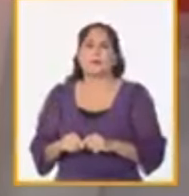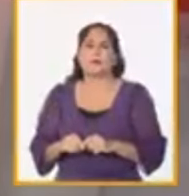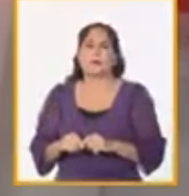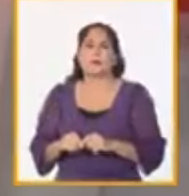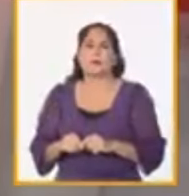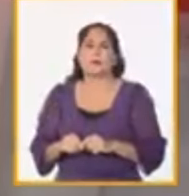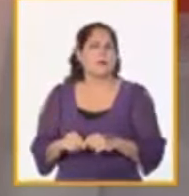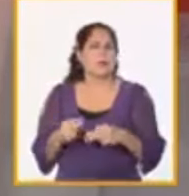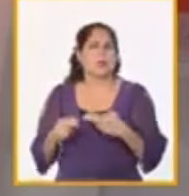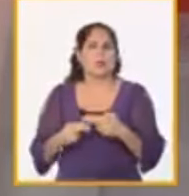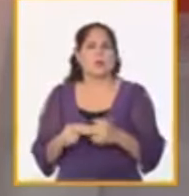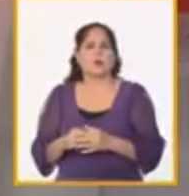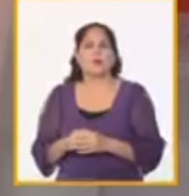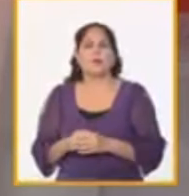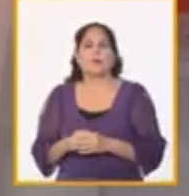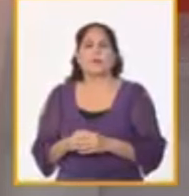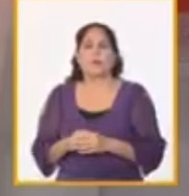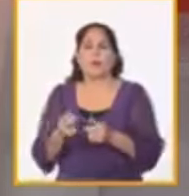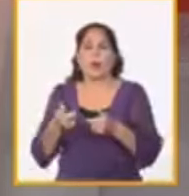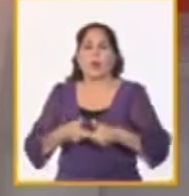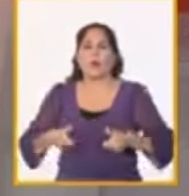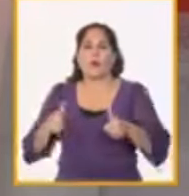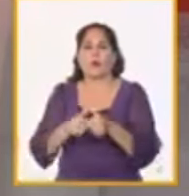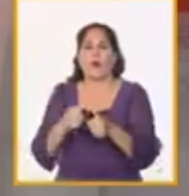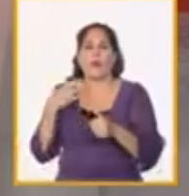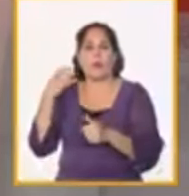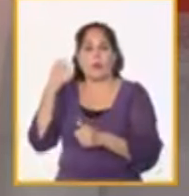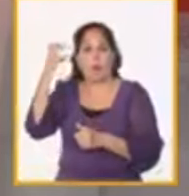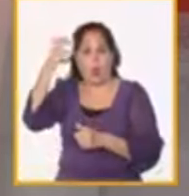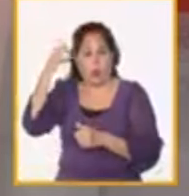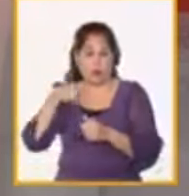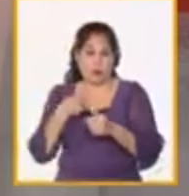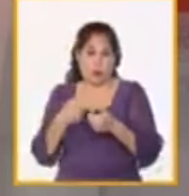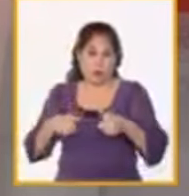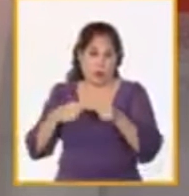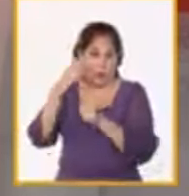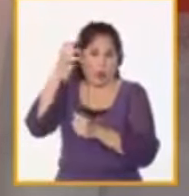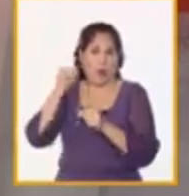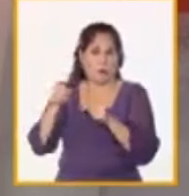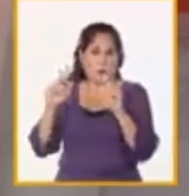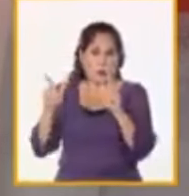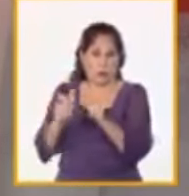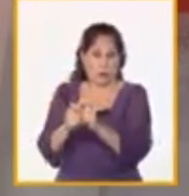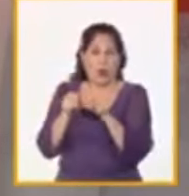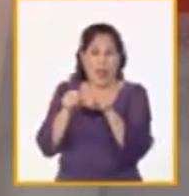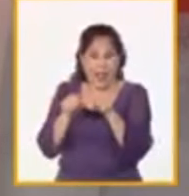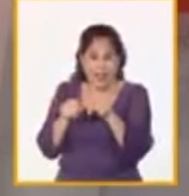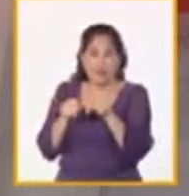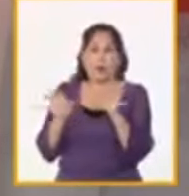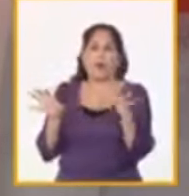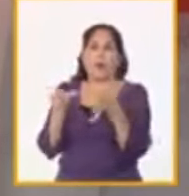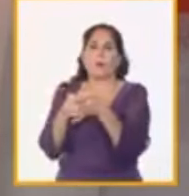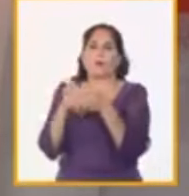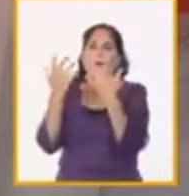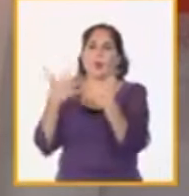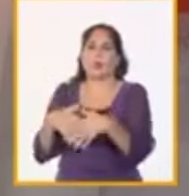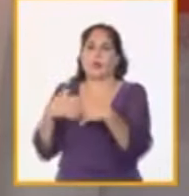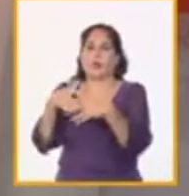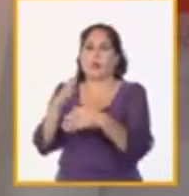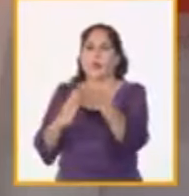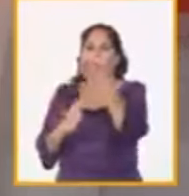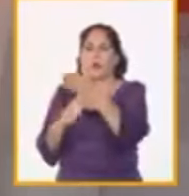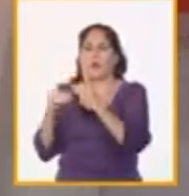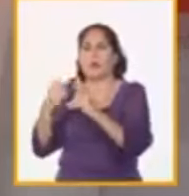ejecutivo, en el Consejo de Estado, y ahí estuvo la dirección de la Comisión de Industria, Construcciones y